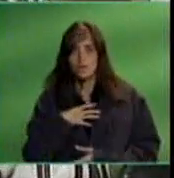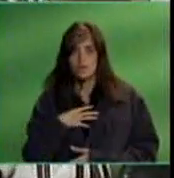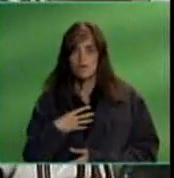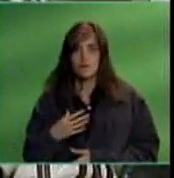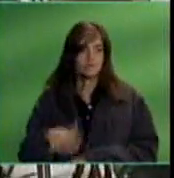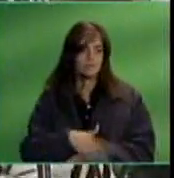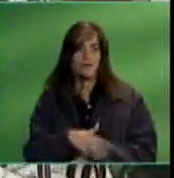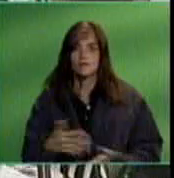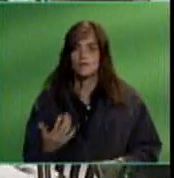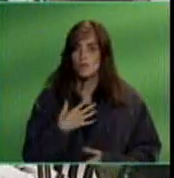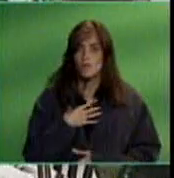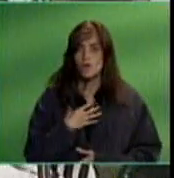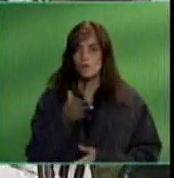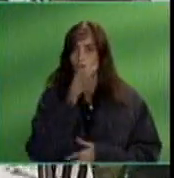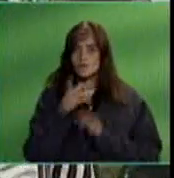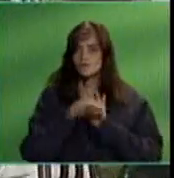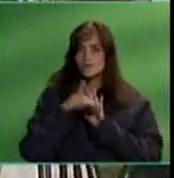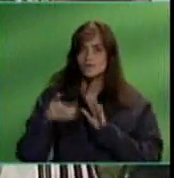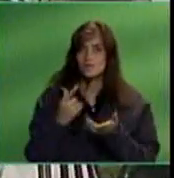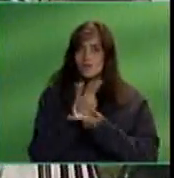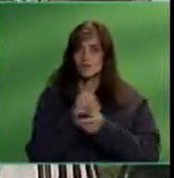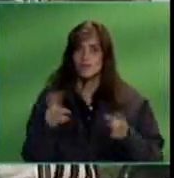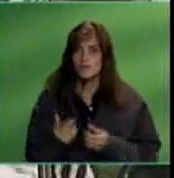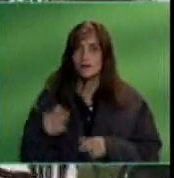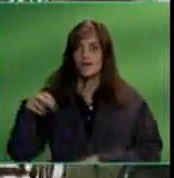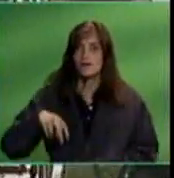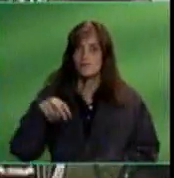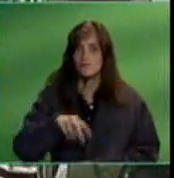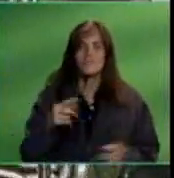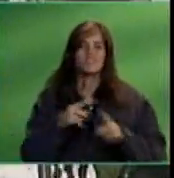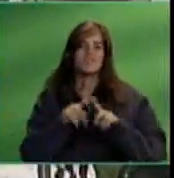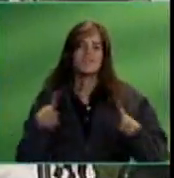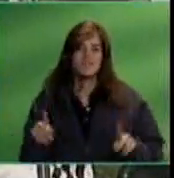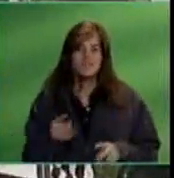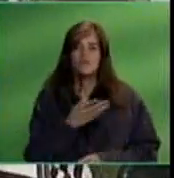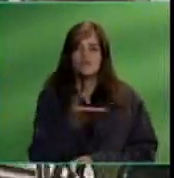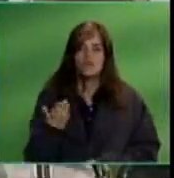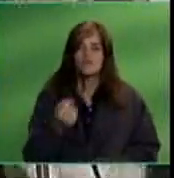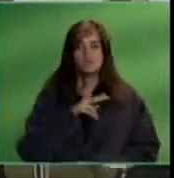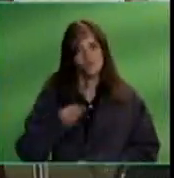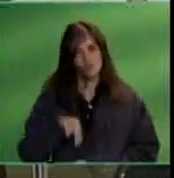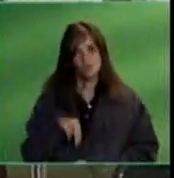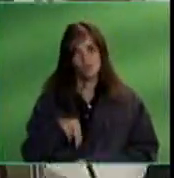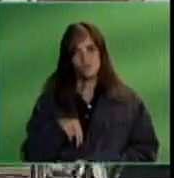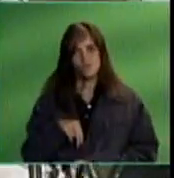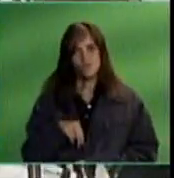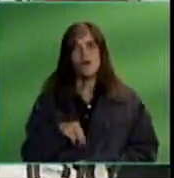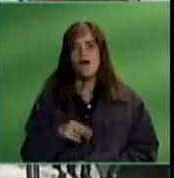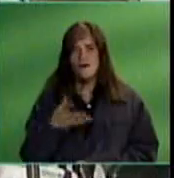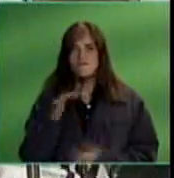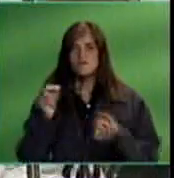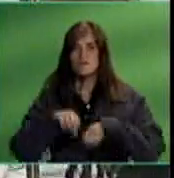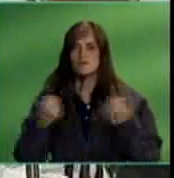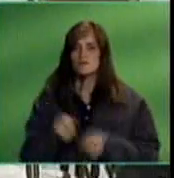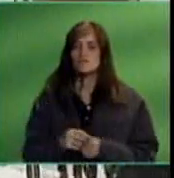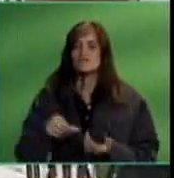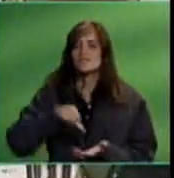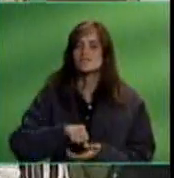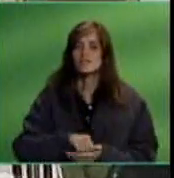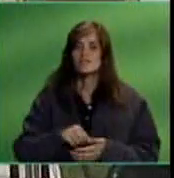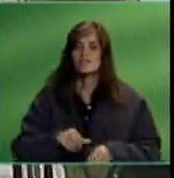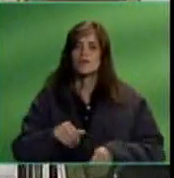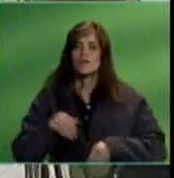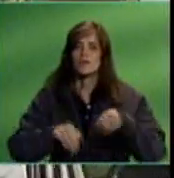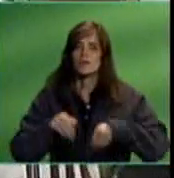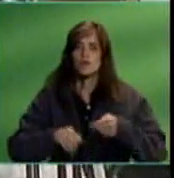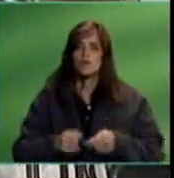transitar no tiene derecho al libre tránsito Esa es la diferencia entre ustedes y nosotros lo que si hubo violencia es el centro electoral